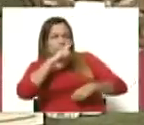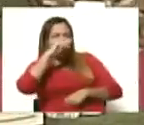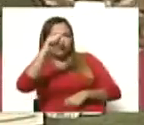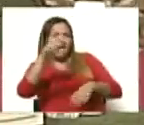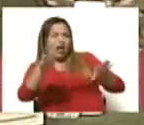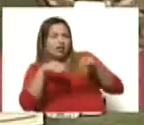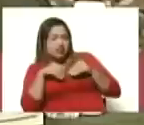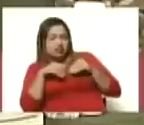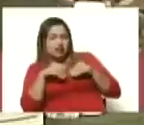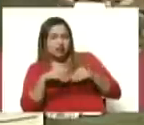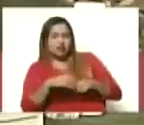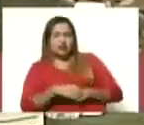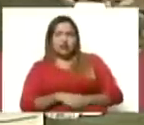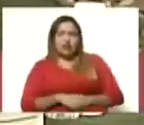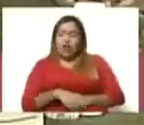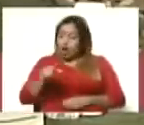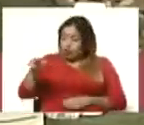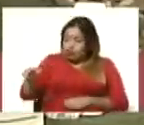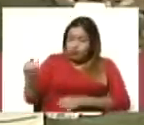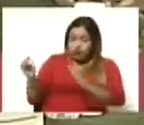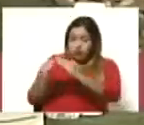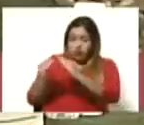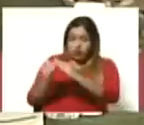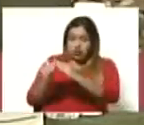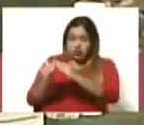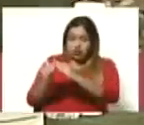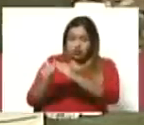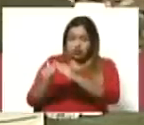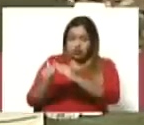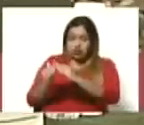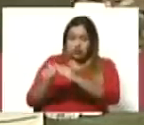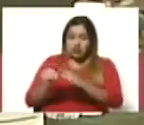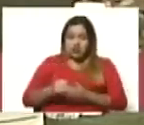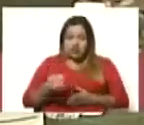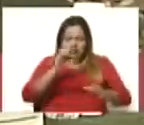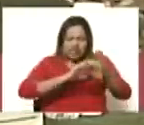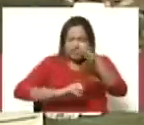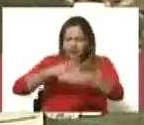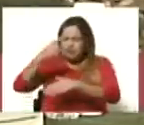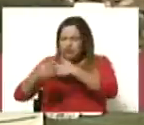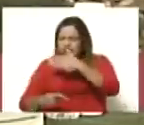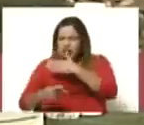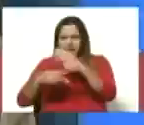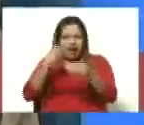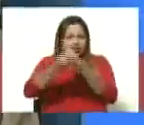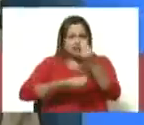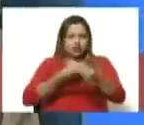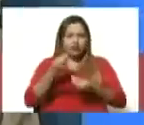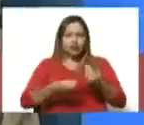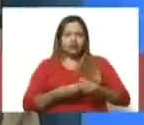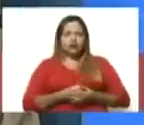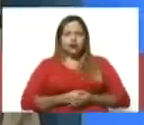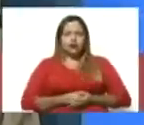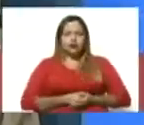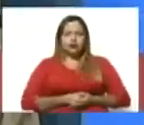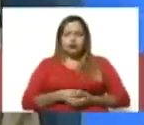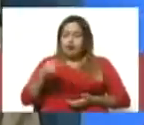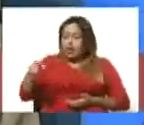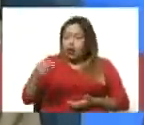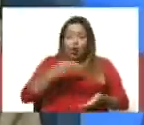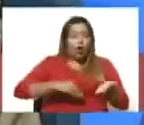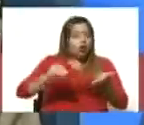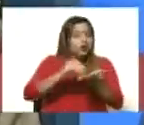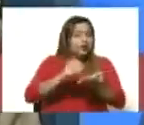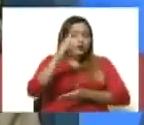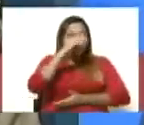si tu casa, en la planificación, Menéndez, científica que estamos haciendo, para que esto no vuelva a